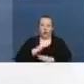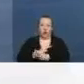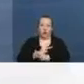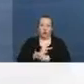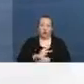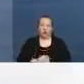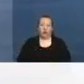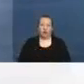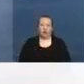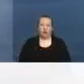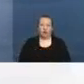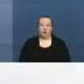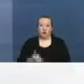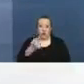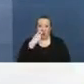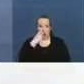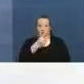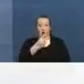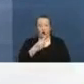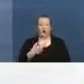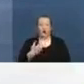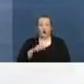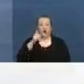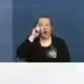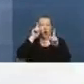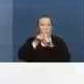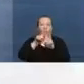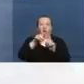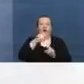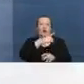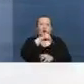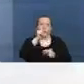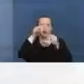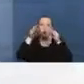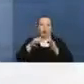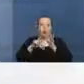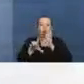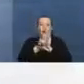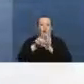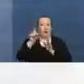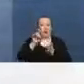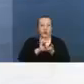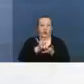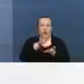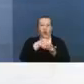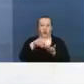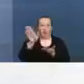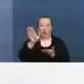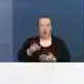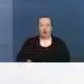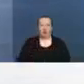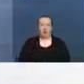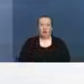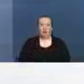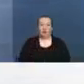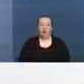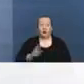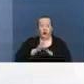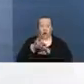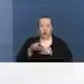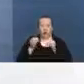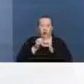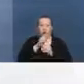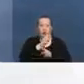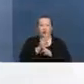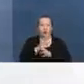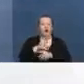mentira significa de acuerdo con la ley el pacto ético que éste si no tiene que ser destituido ya vamos a hablar de eso más adelante este señor no puede